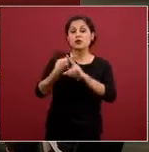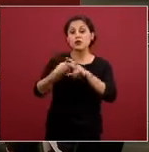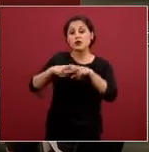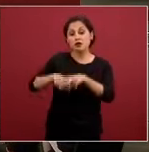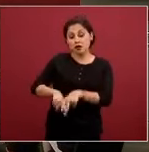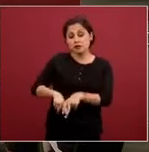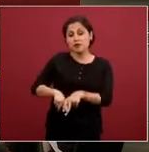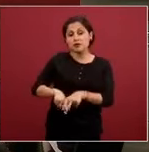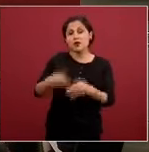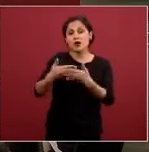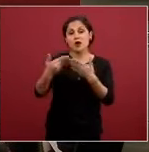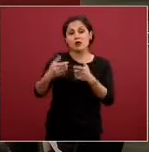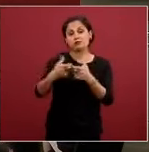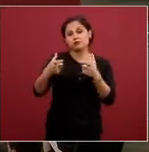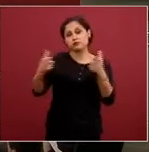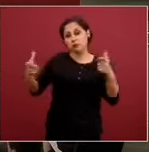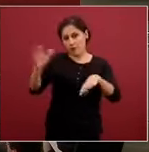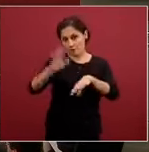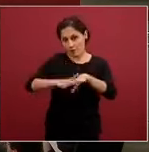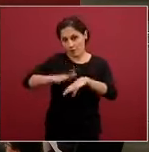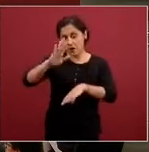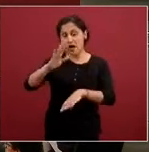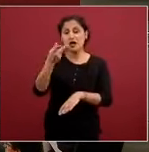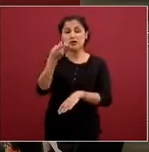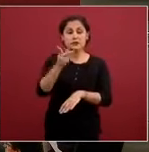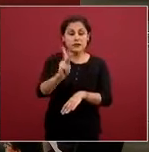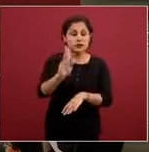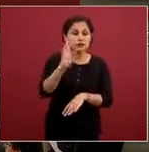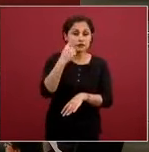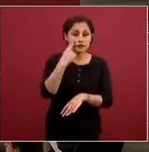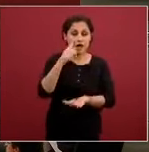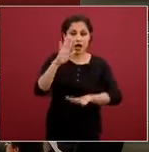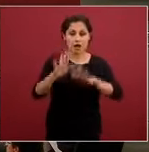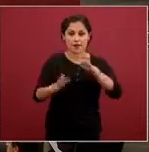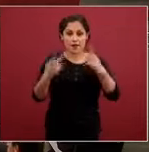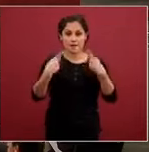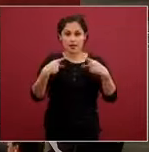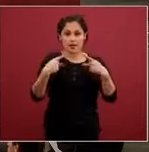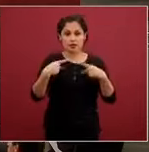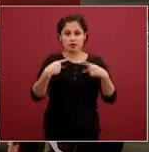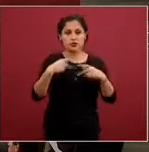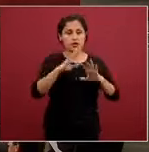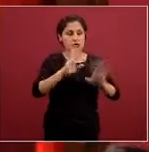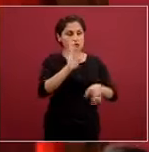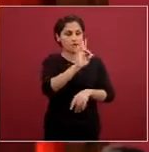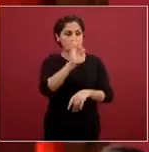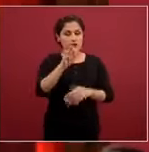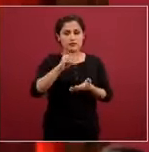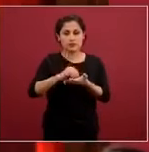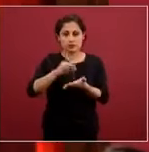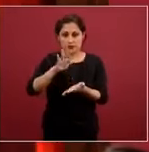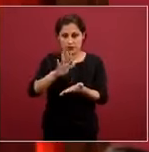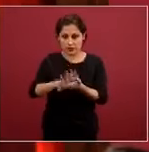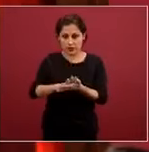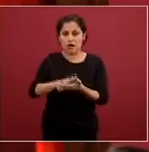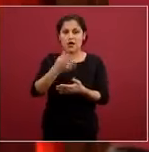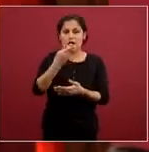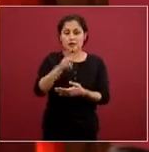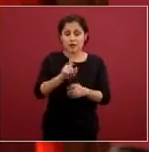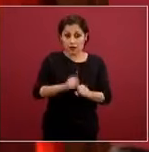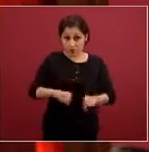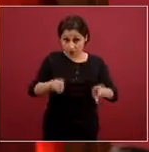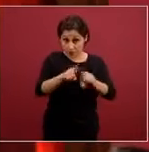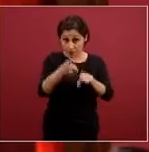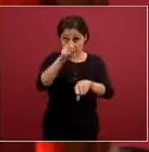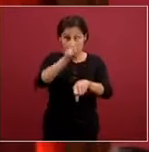Sin embargo, cuando la persona se registra, no necesariamente inició, de hecho no inician muchas veces el mismo día, sino